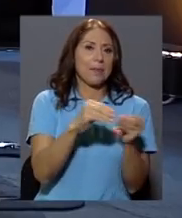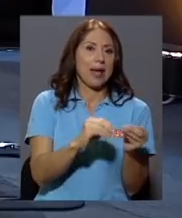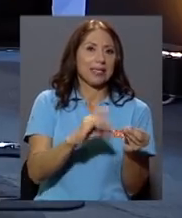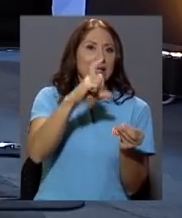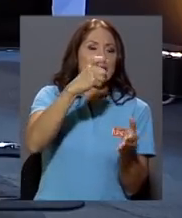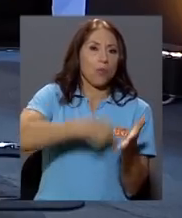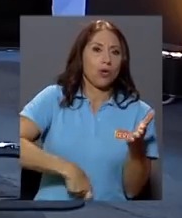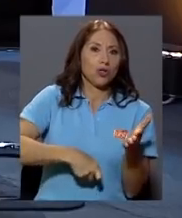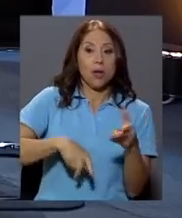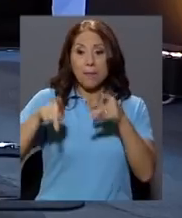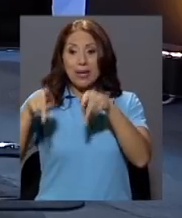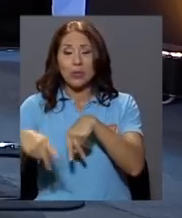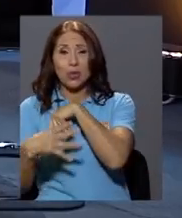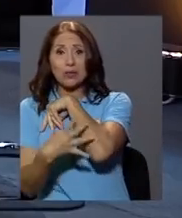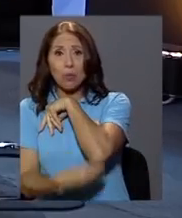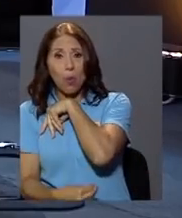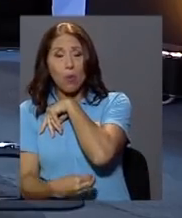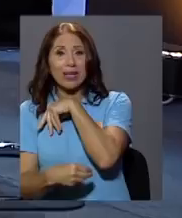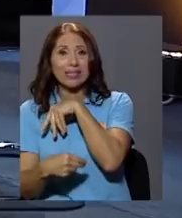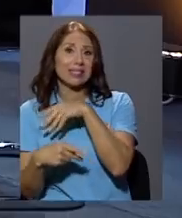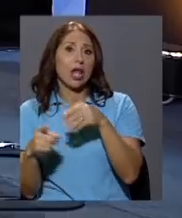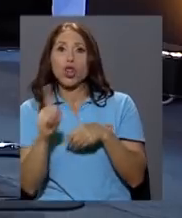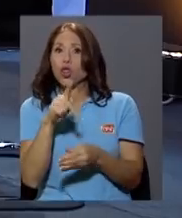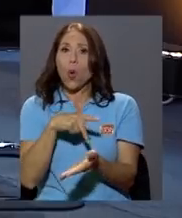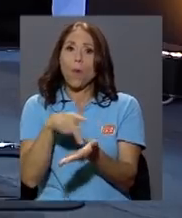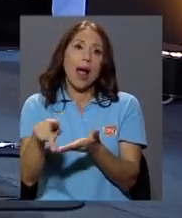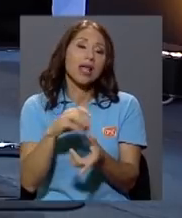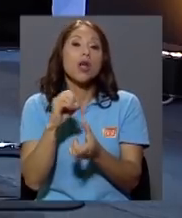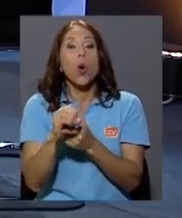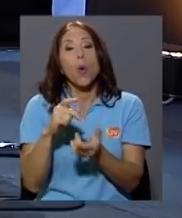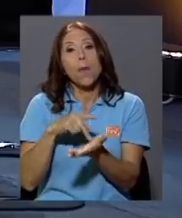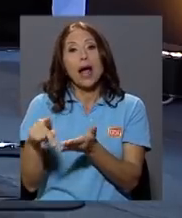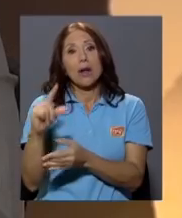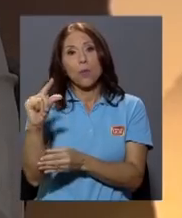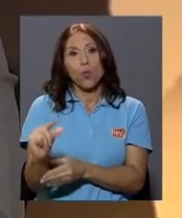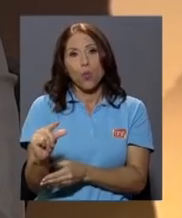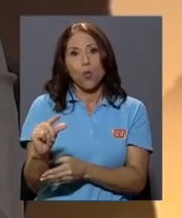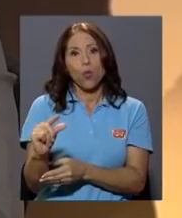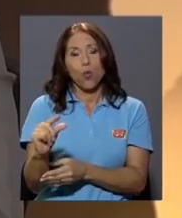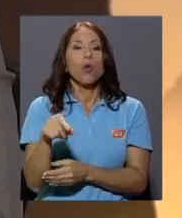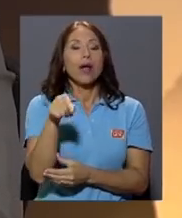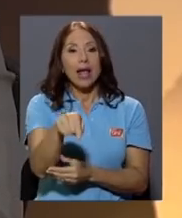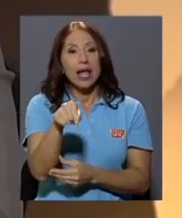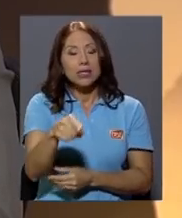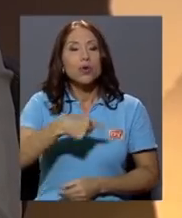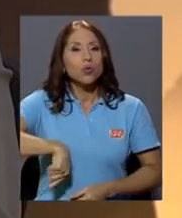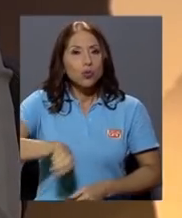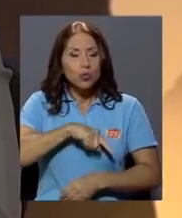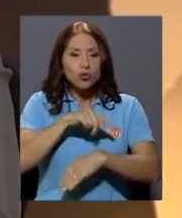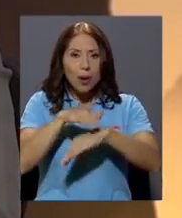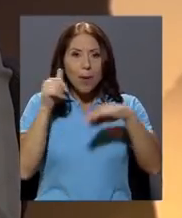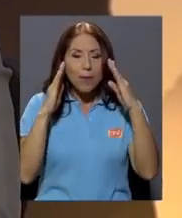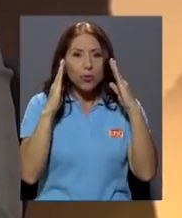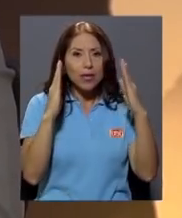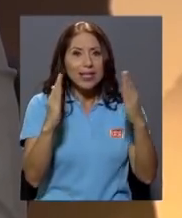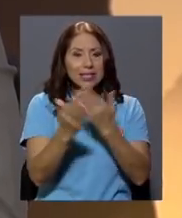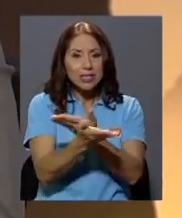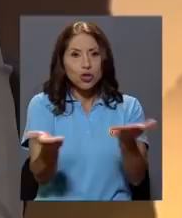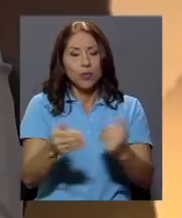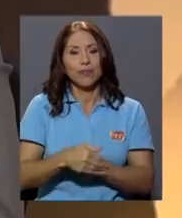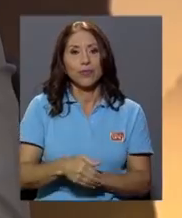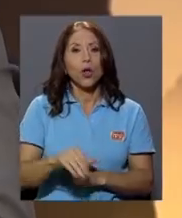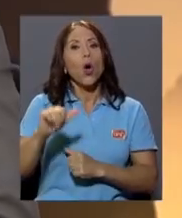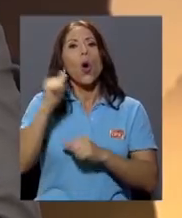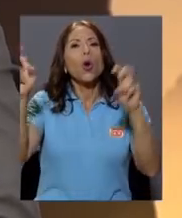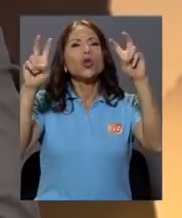tienen, o no paguen del todo o paguen muy poco. De manera que son elementos a los cuales, sobre los cuales nosotros hemos llamado la atención.